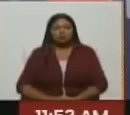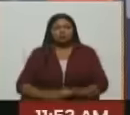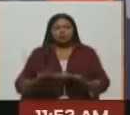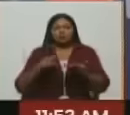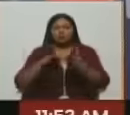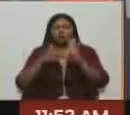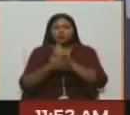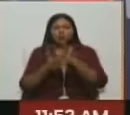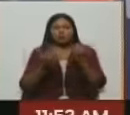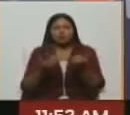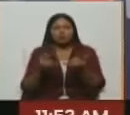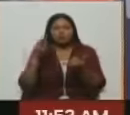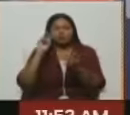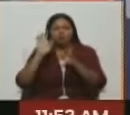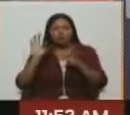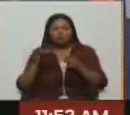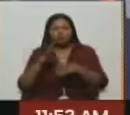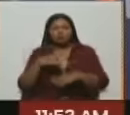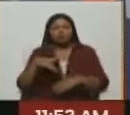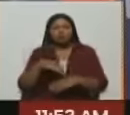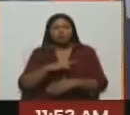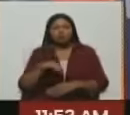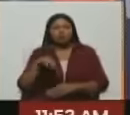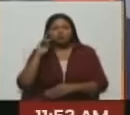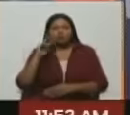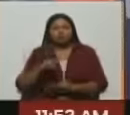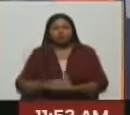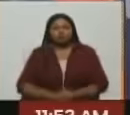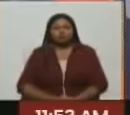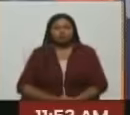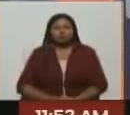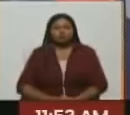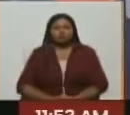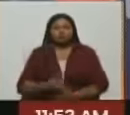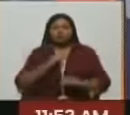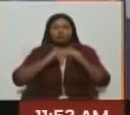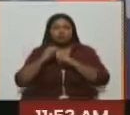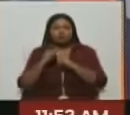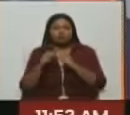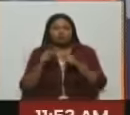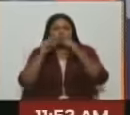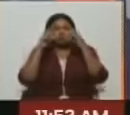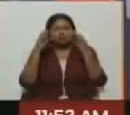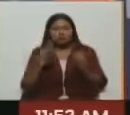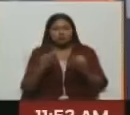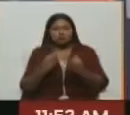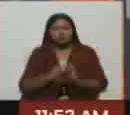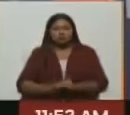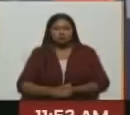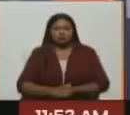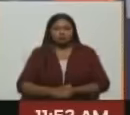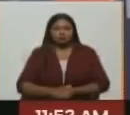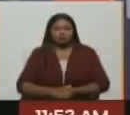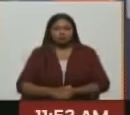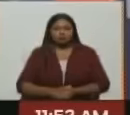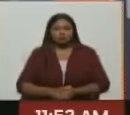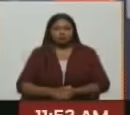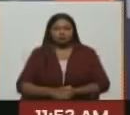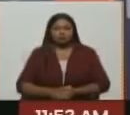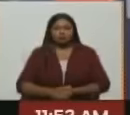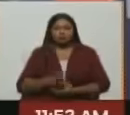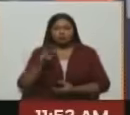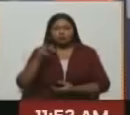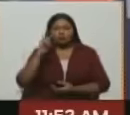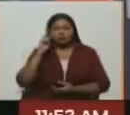electoral ejemplar donde hemos visto movilizaciones impresionantes como no se habían visto en los últimos